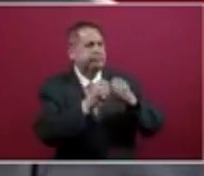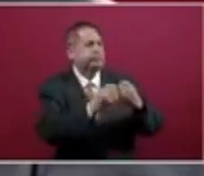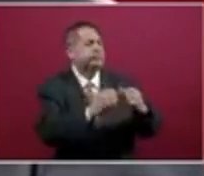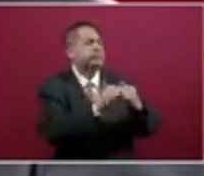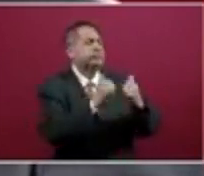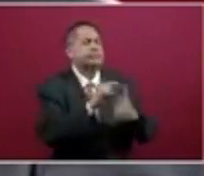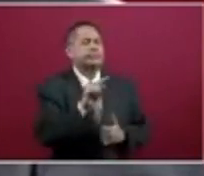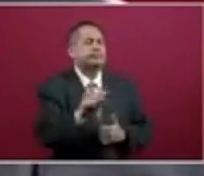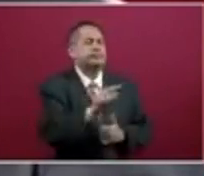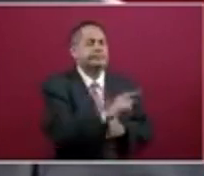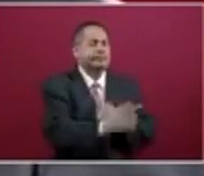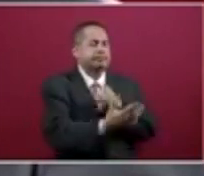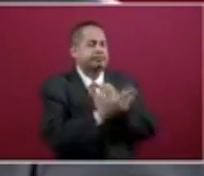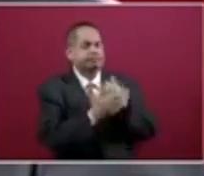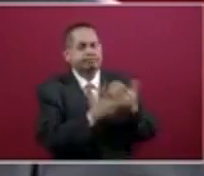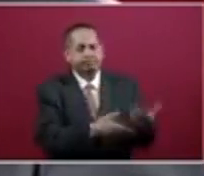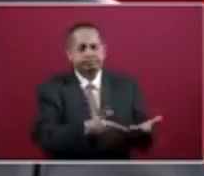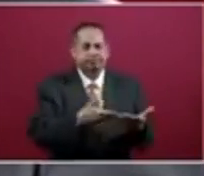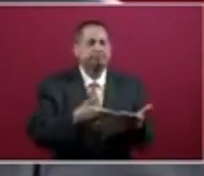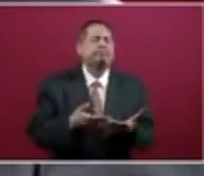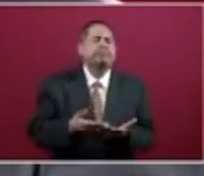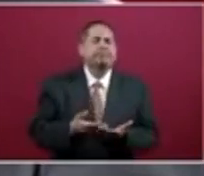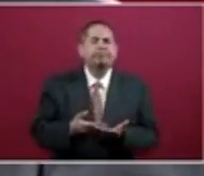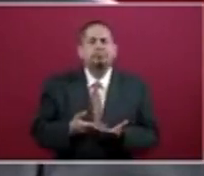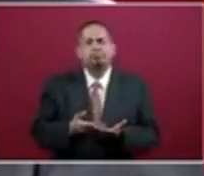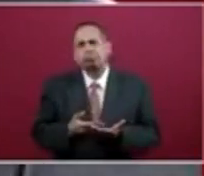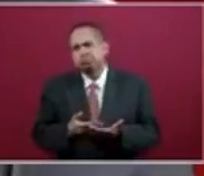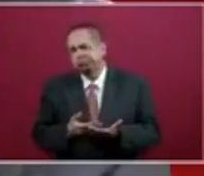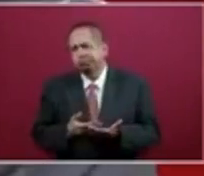organizaciones tan